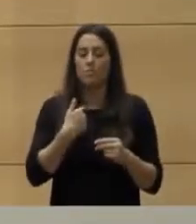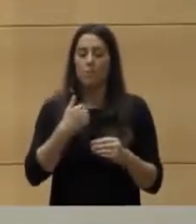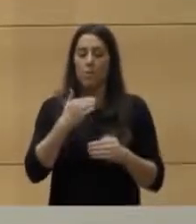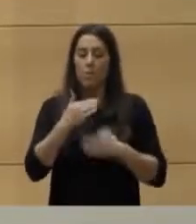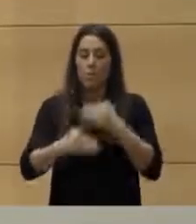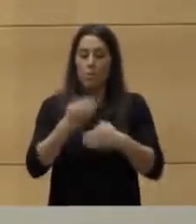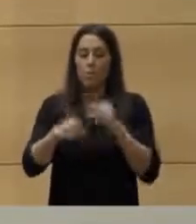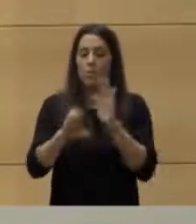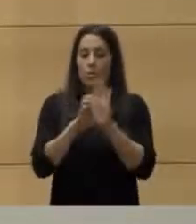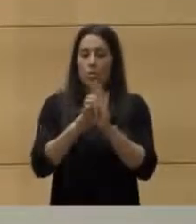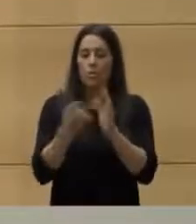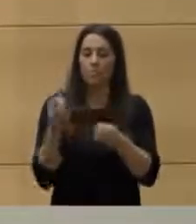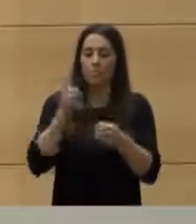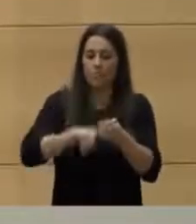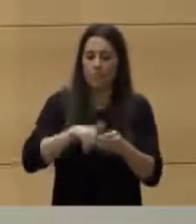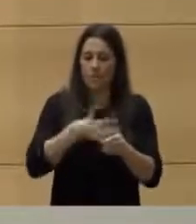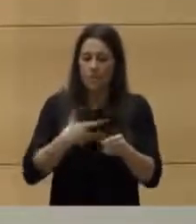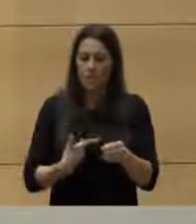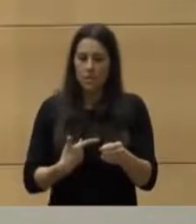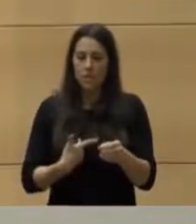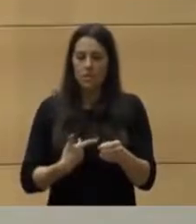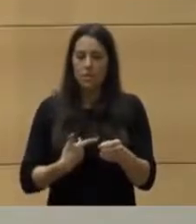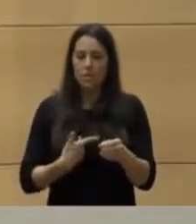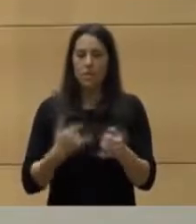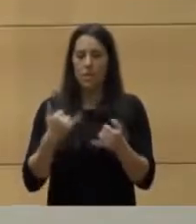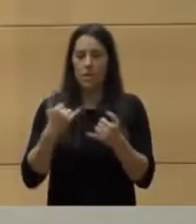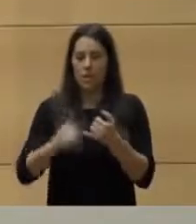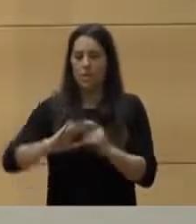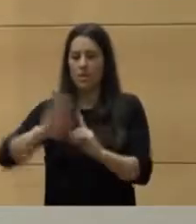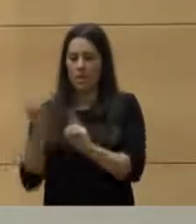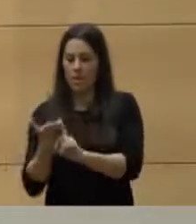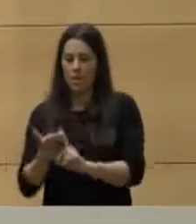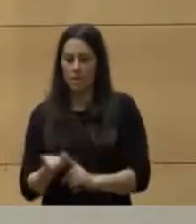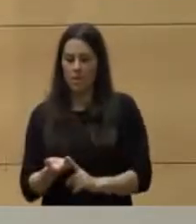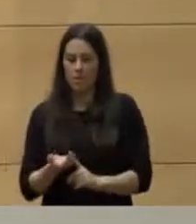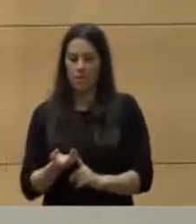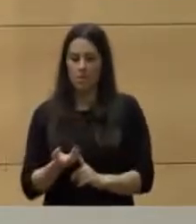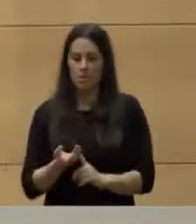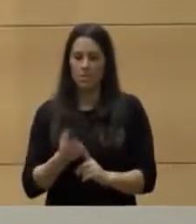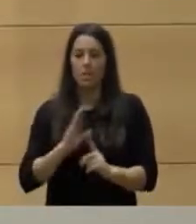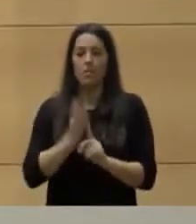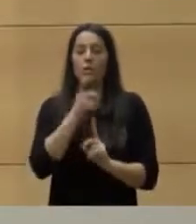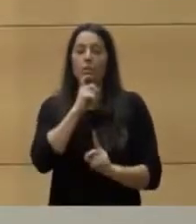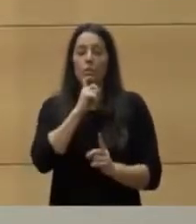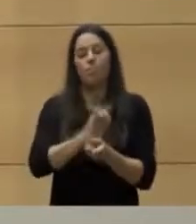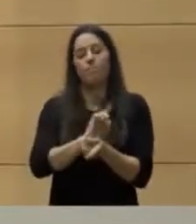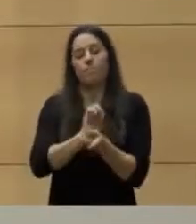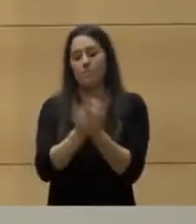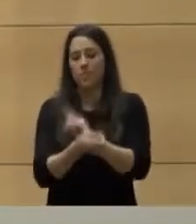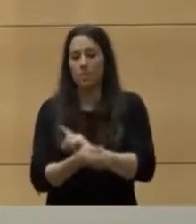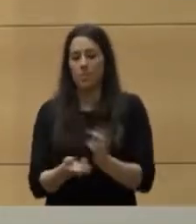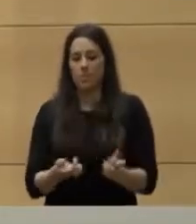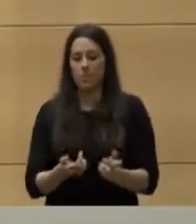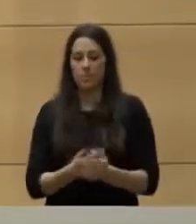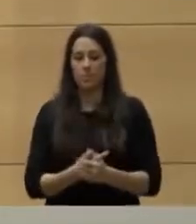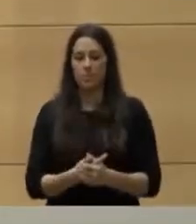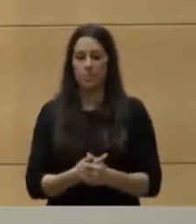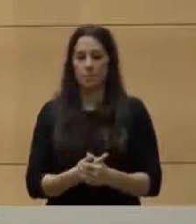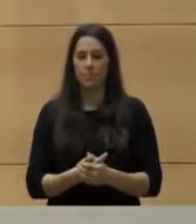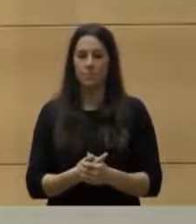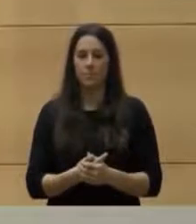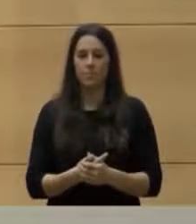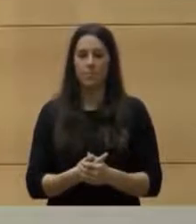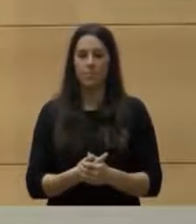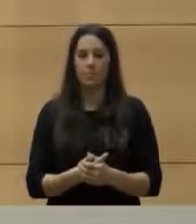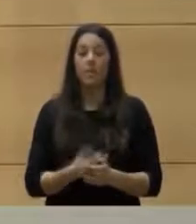debe saber que no saldrá indemne, que saldrá cambiada, pero merece la pena.